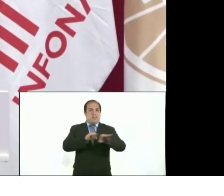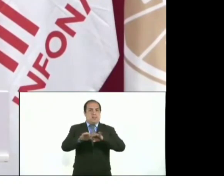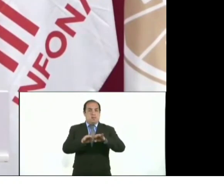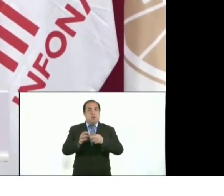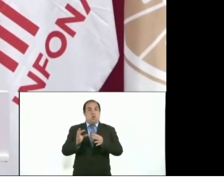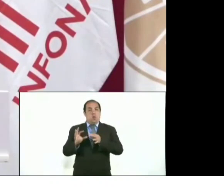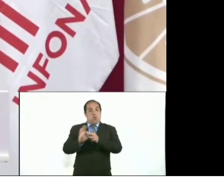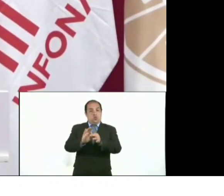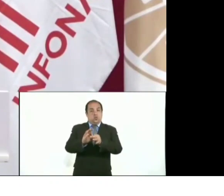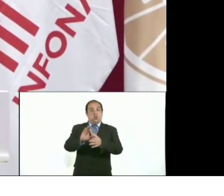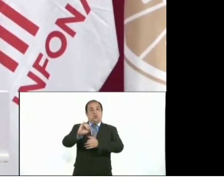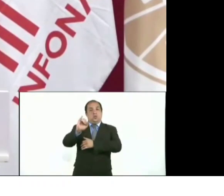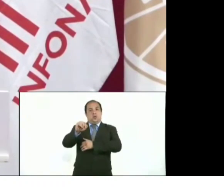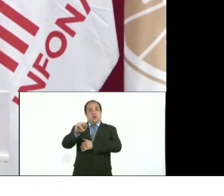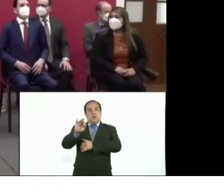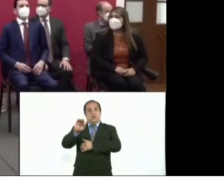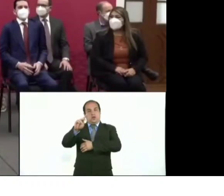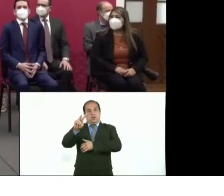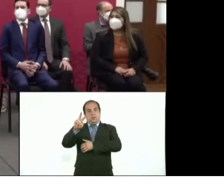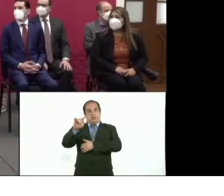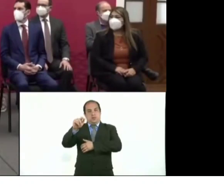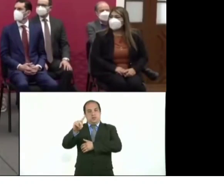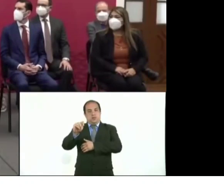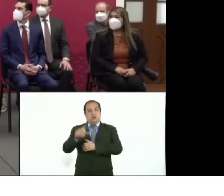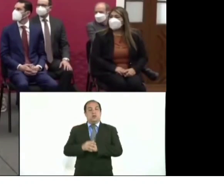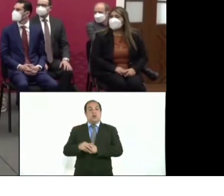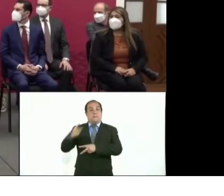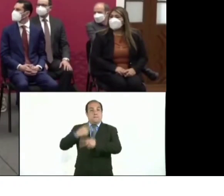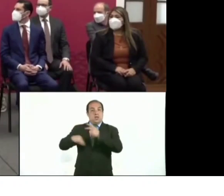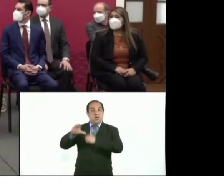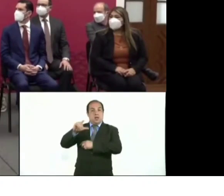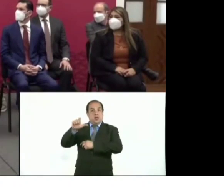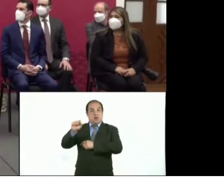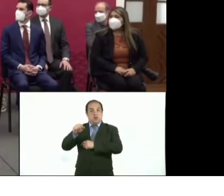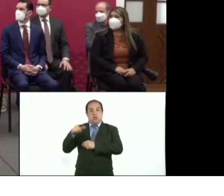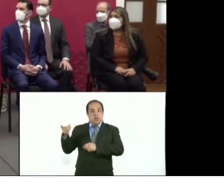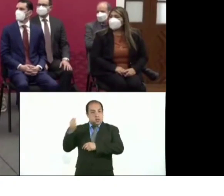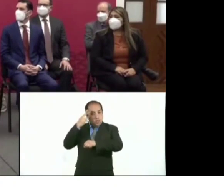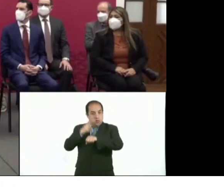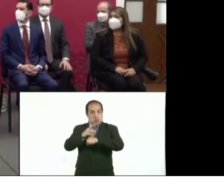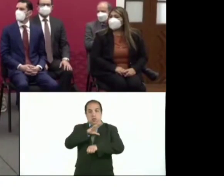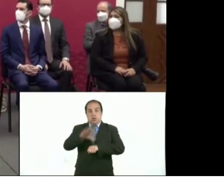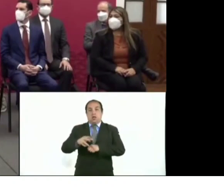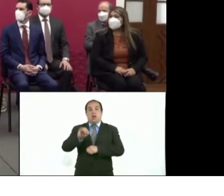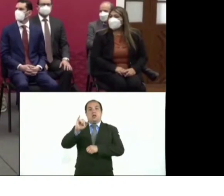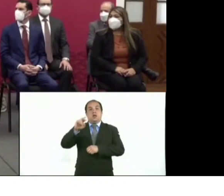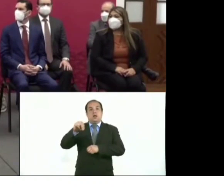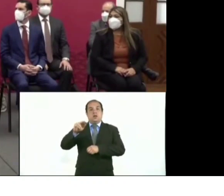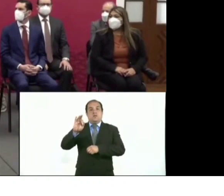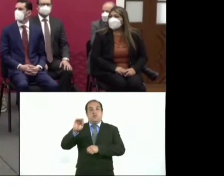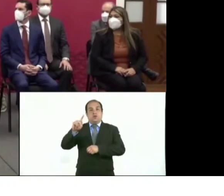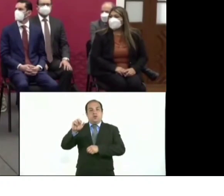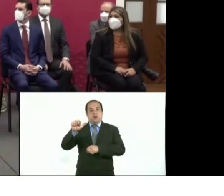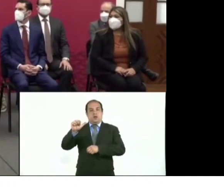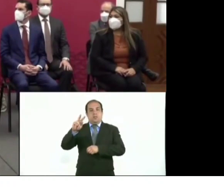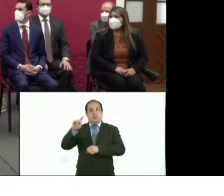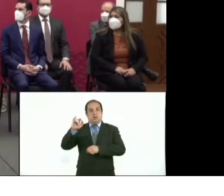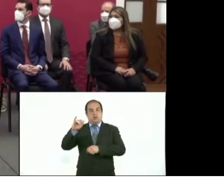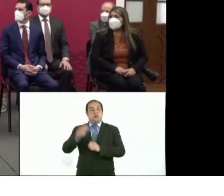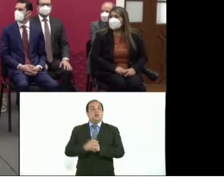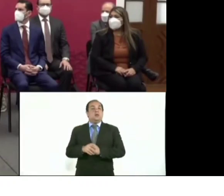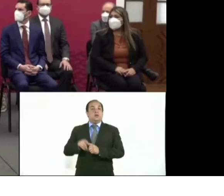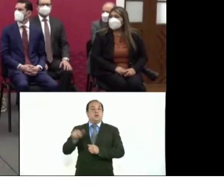Infonavit. Está aquí Carlos Martínez Velázquez, que es el director general del Infonavit. Está